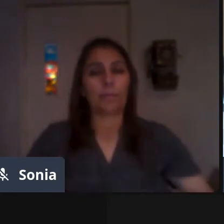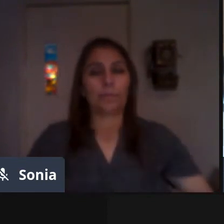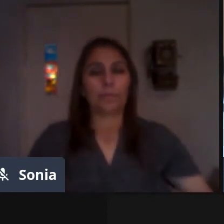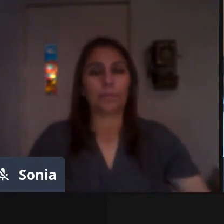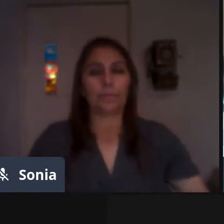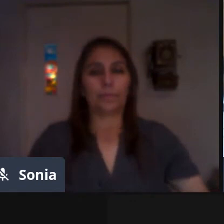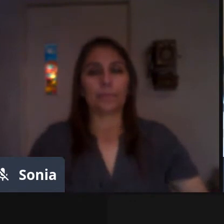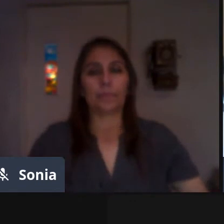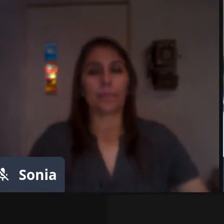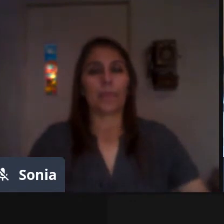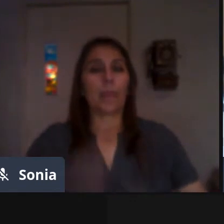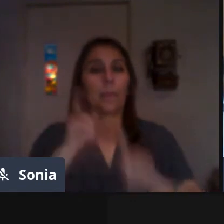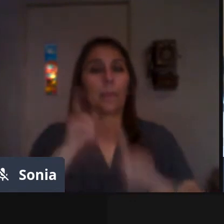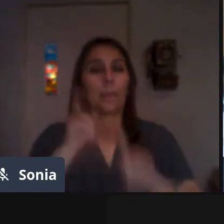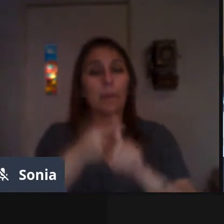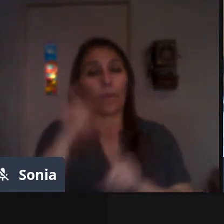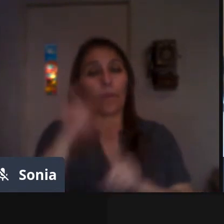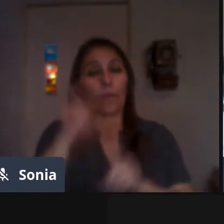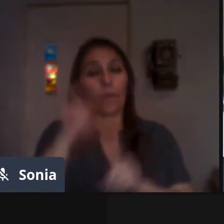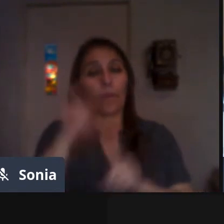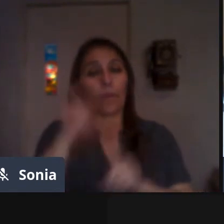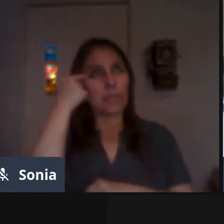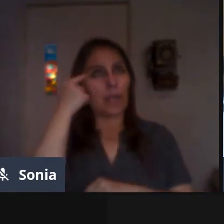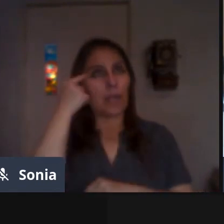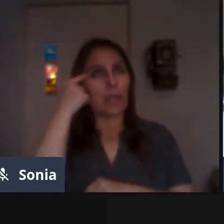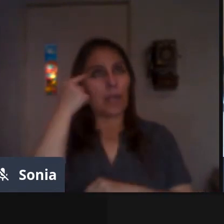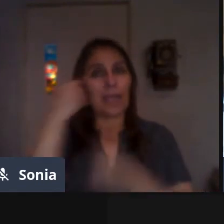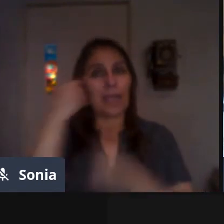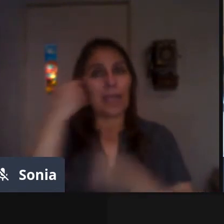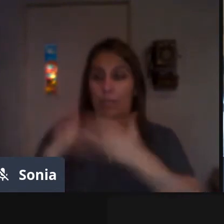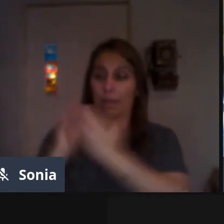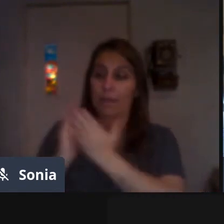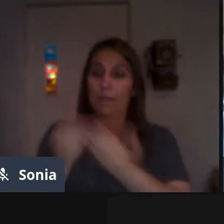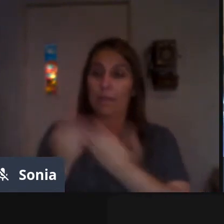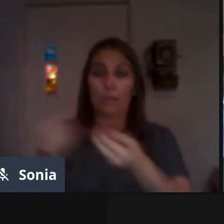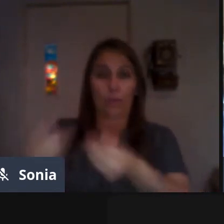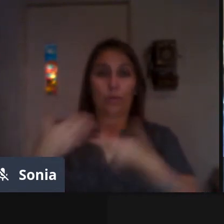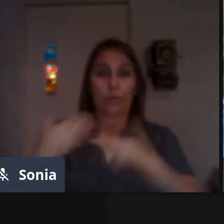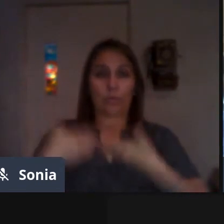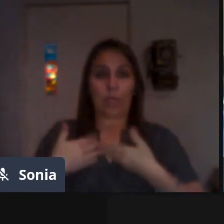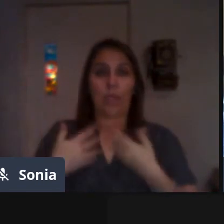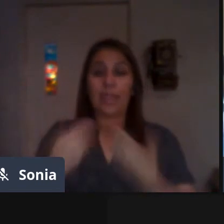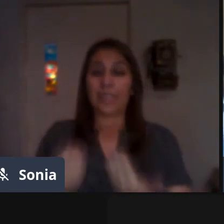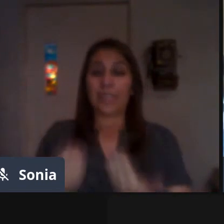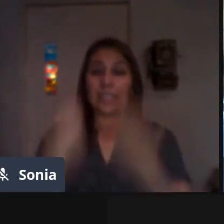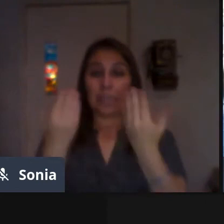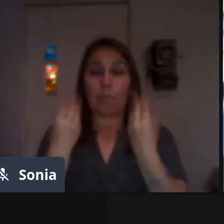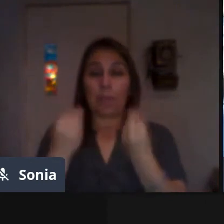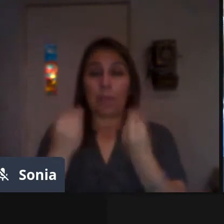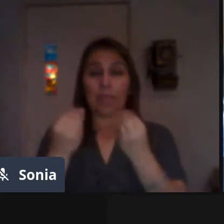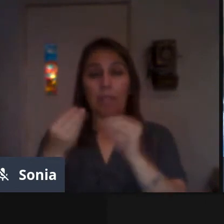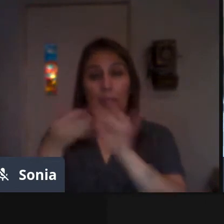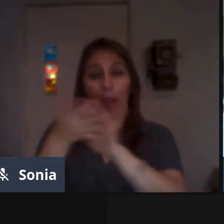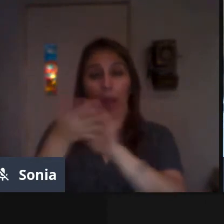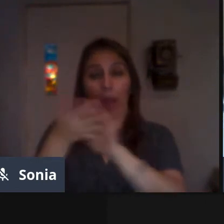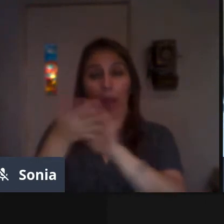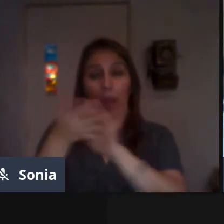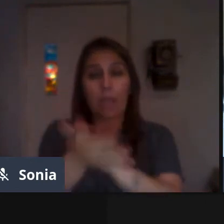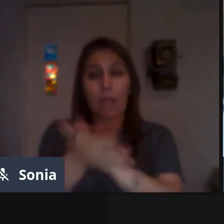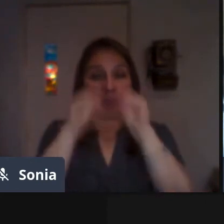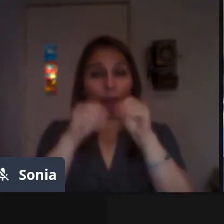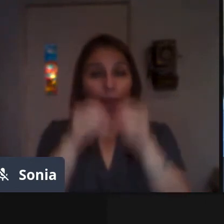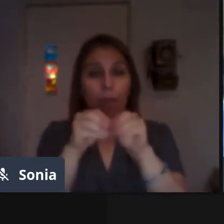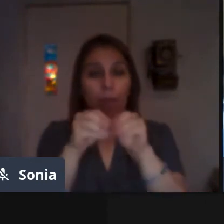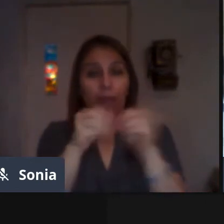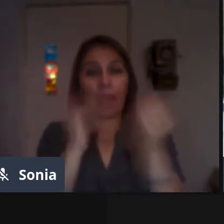literatura que que uno ve un espacio para la transmisión y para la educación entonces lo que hay en la